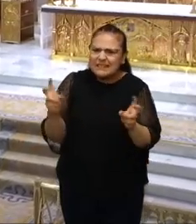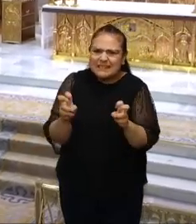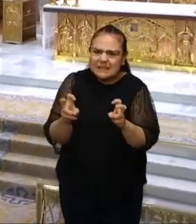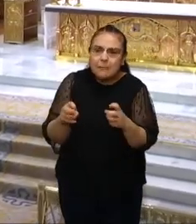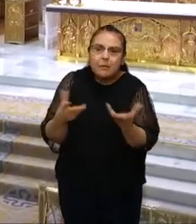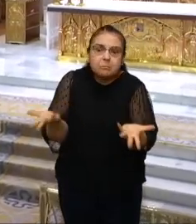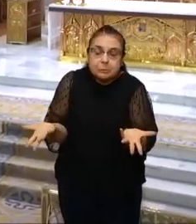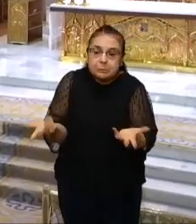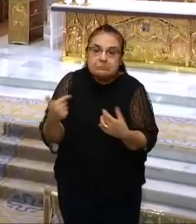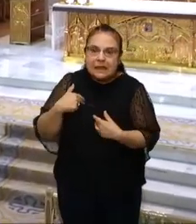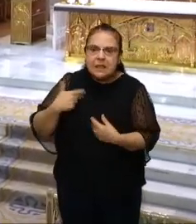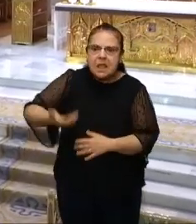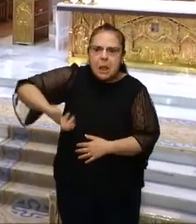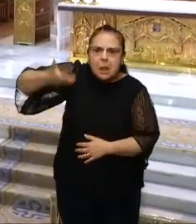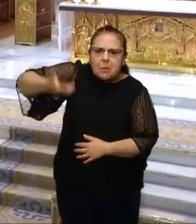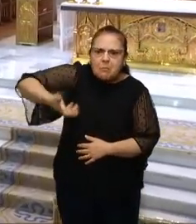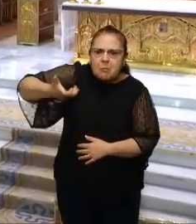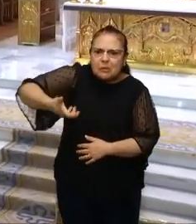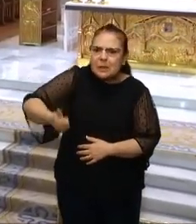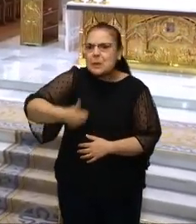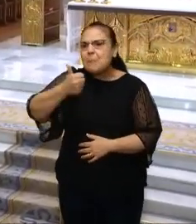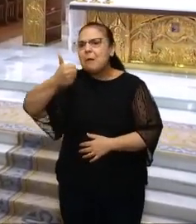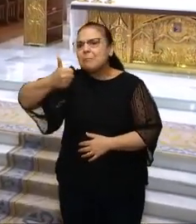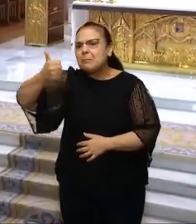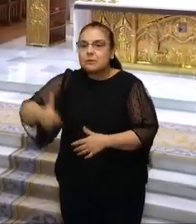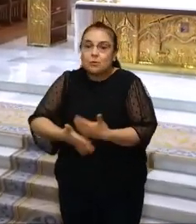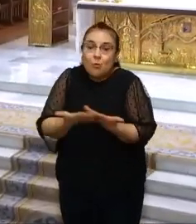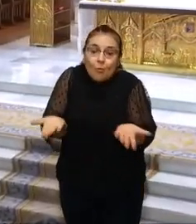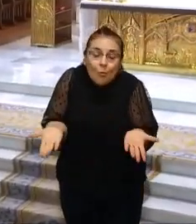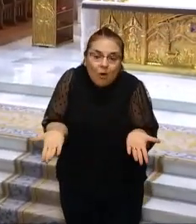quién sería el más importante.